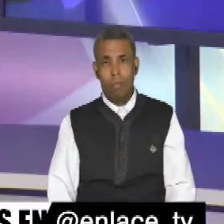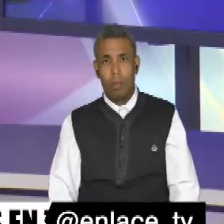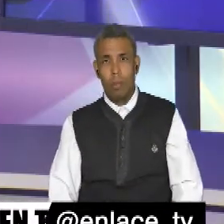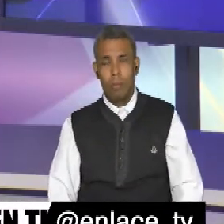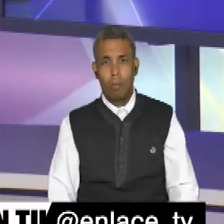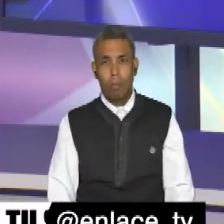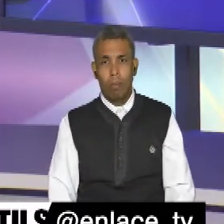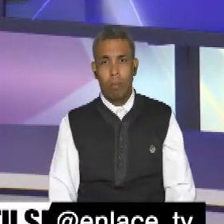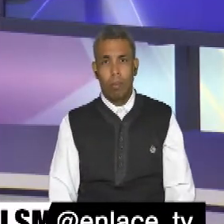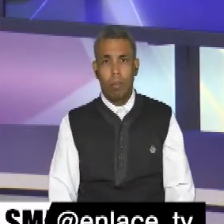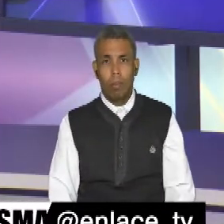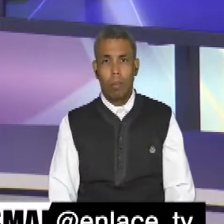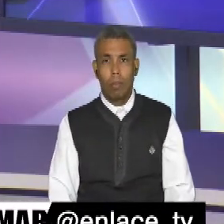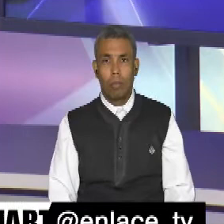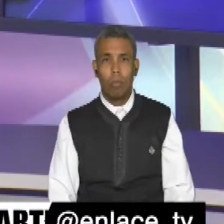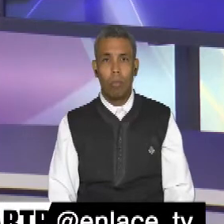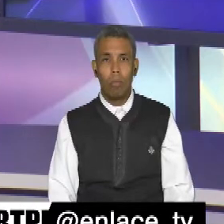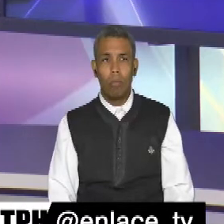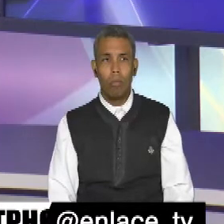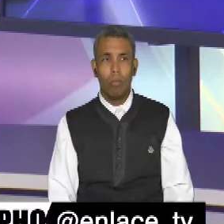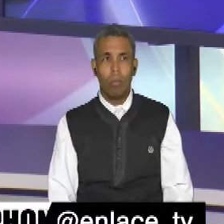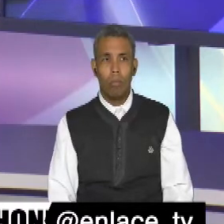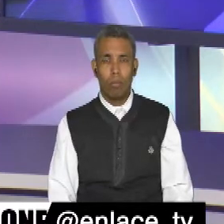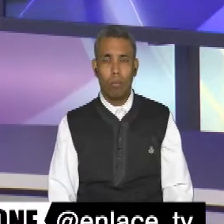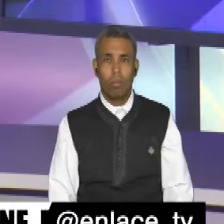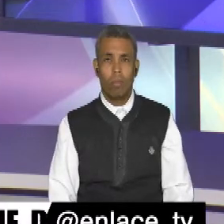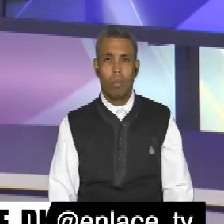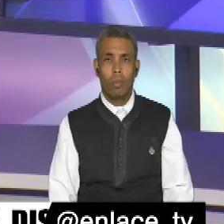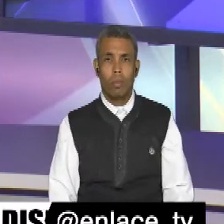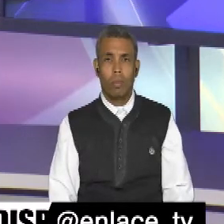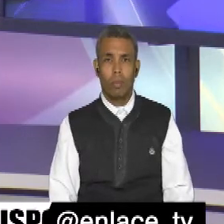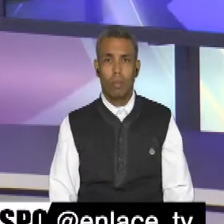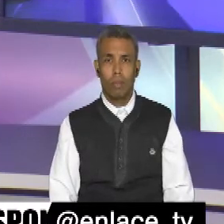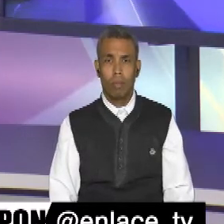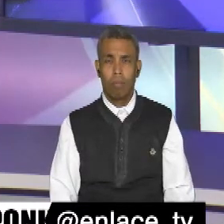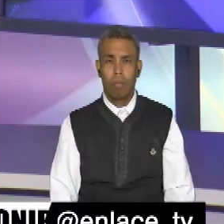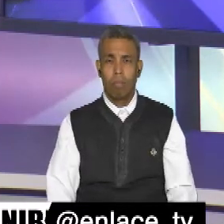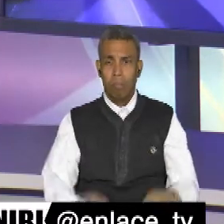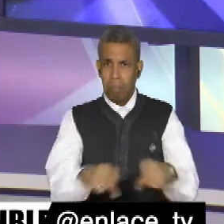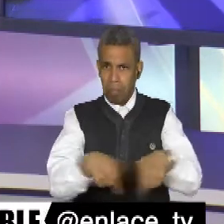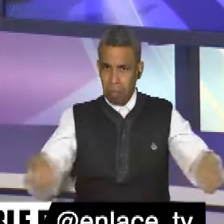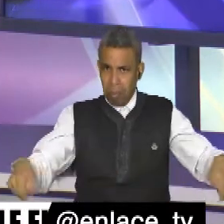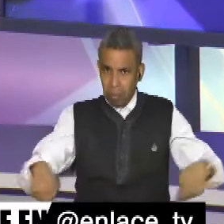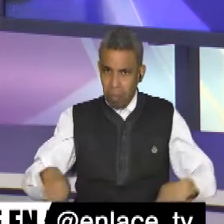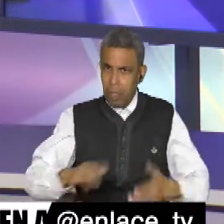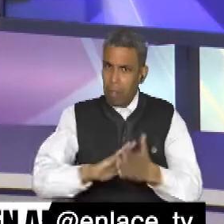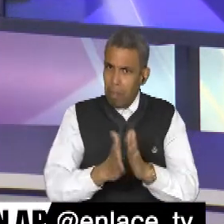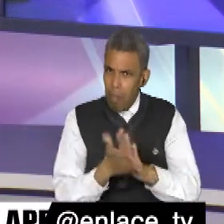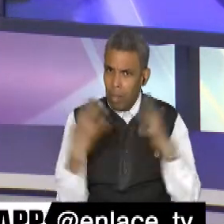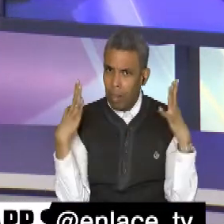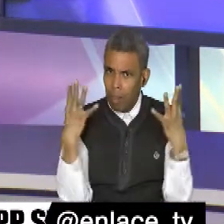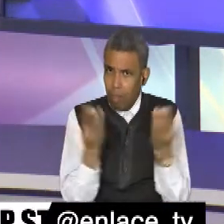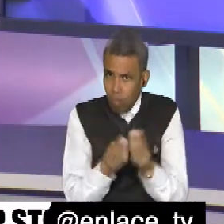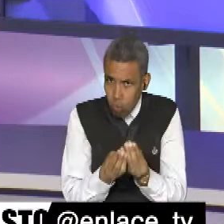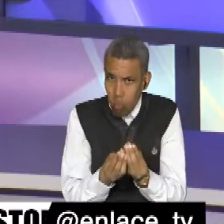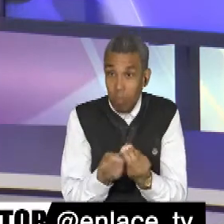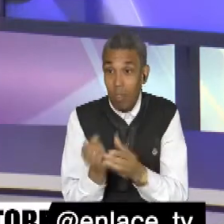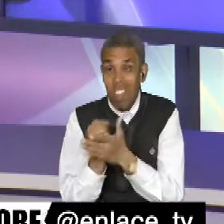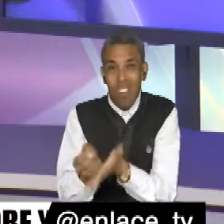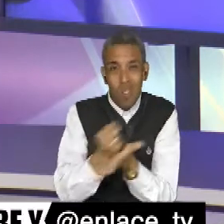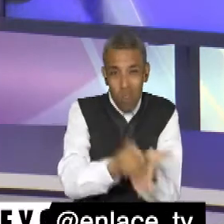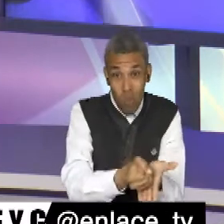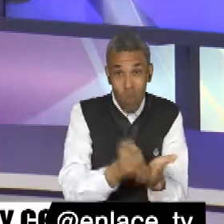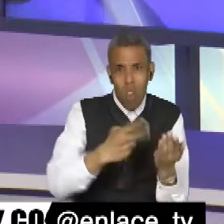Oficina Asesora de Paz y Convivencia abrió convocatoria para apoyar y fortalecer proyectos productivos conformados para víctimas del